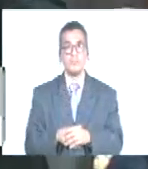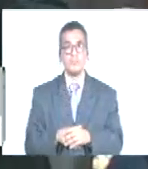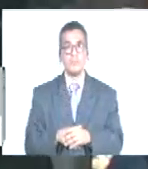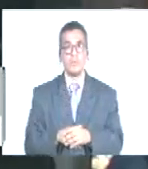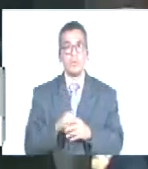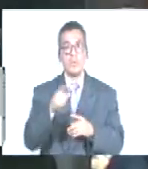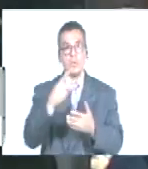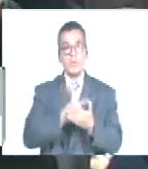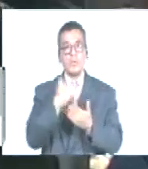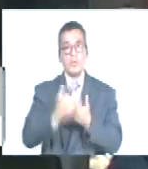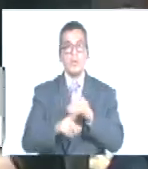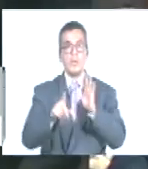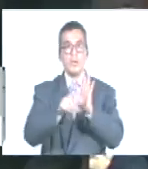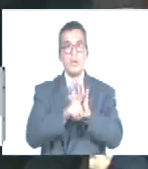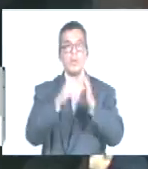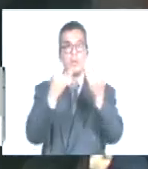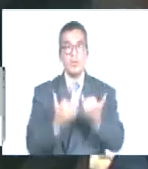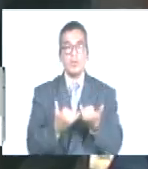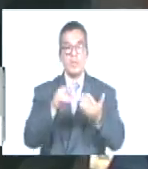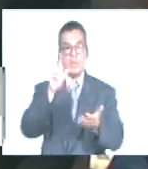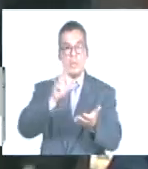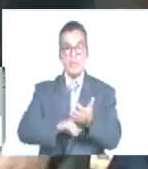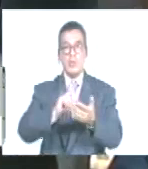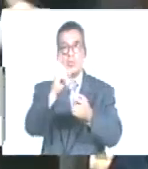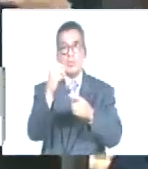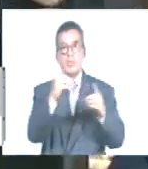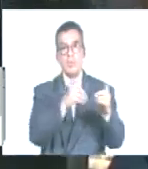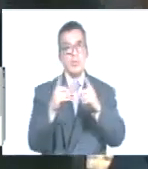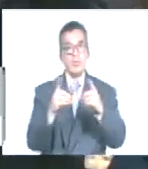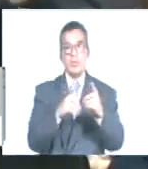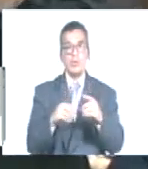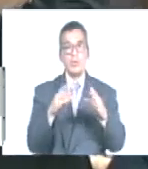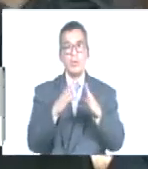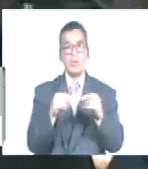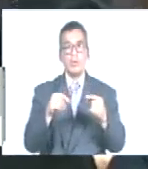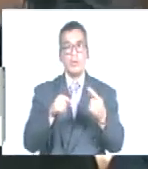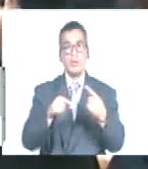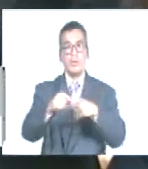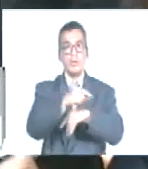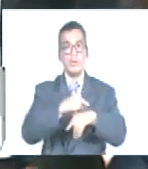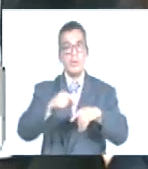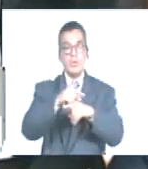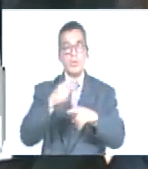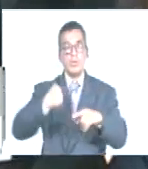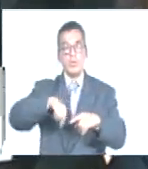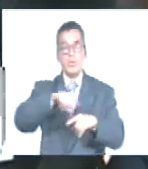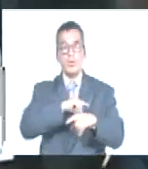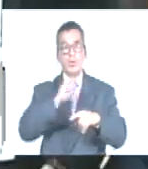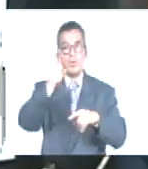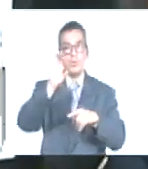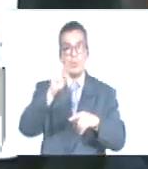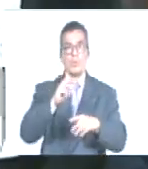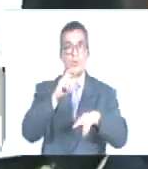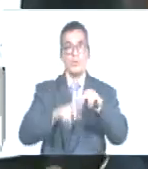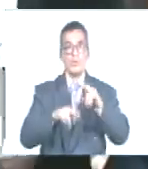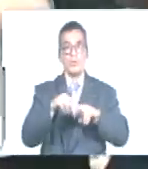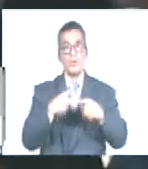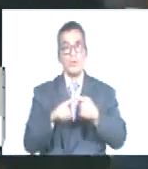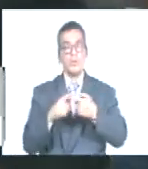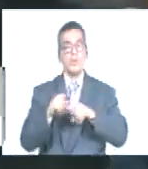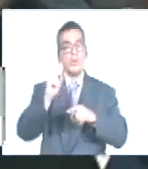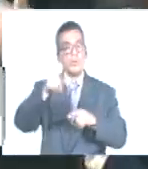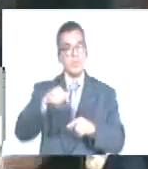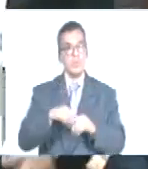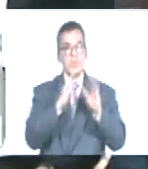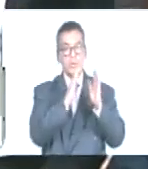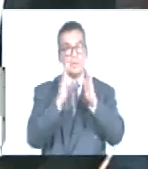revolucionaria. Este anteproyecto de ley que ya se aprobó en primera discusión, en todos los estados, nosotros estamos abocados. Han estado conformando y otras partes también